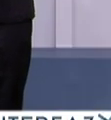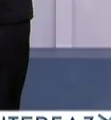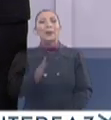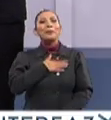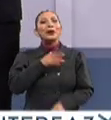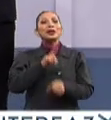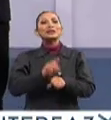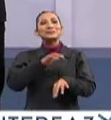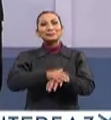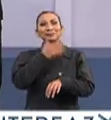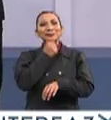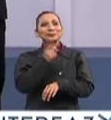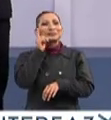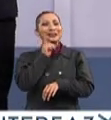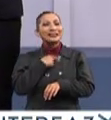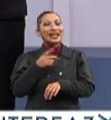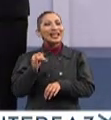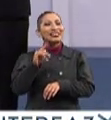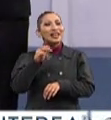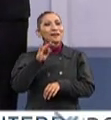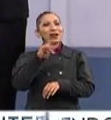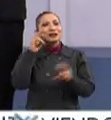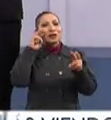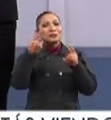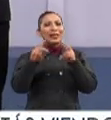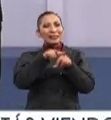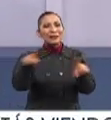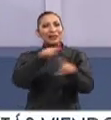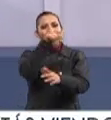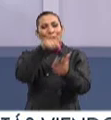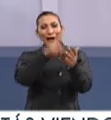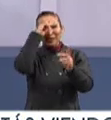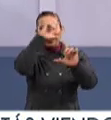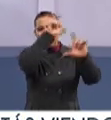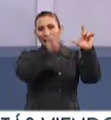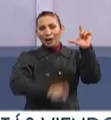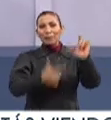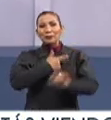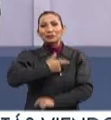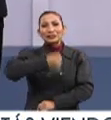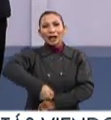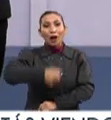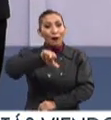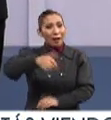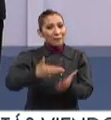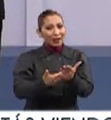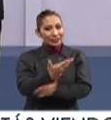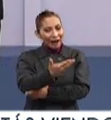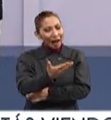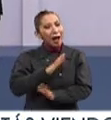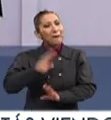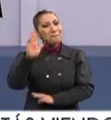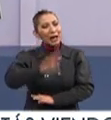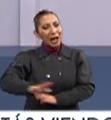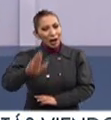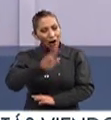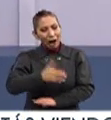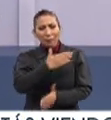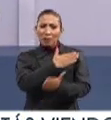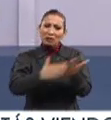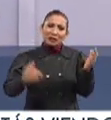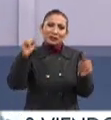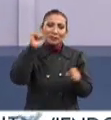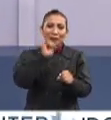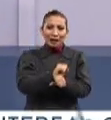Muy buenos días, amigos y amigas de Interfaz que nos ven a todo lo largo y ancho del país. Es un gusto saludarlos esta mañana ya de miércoles, mitad